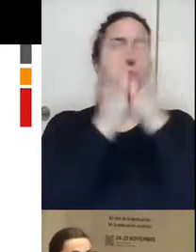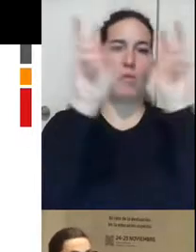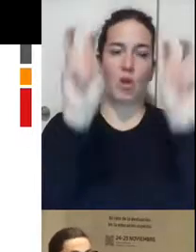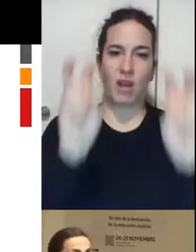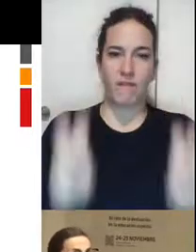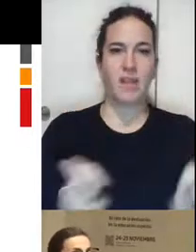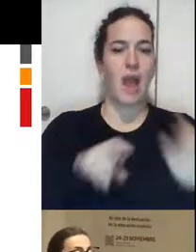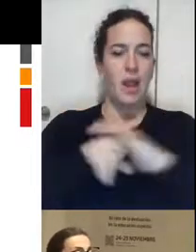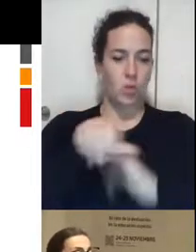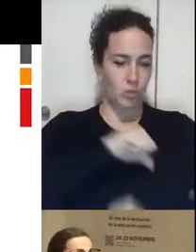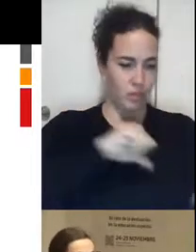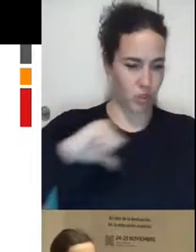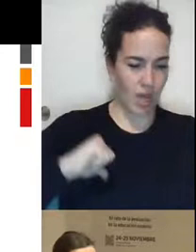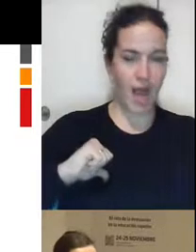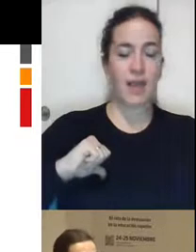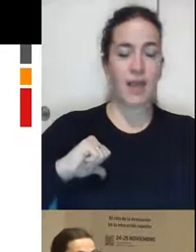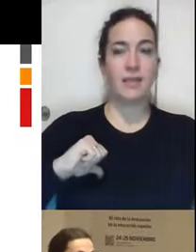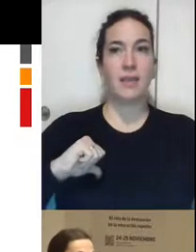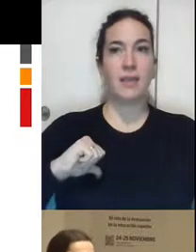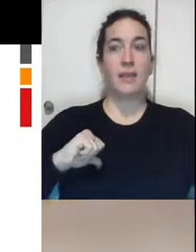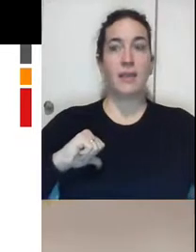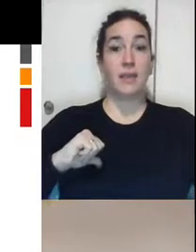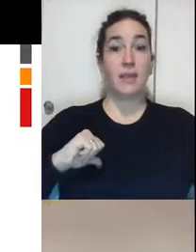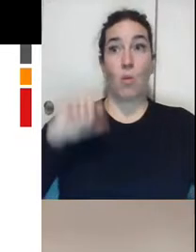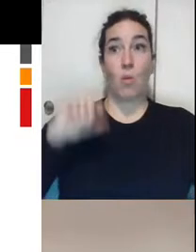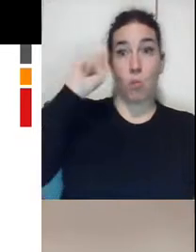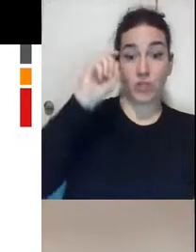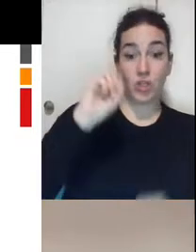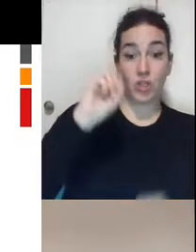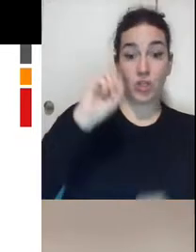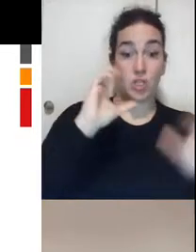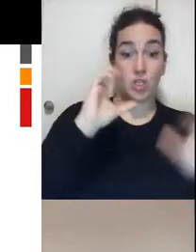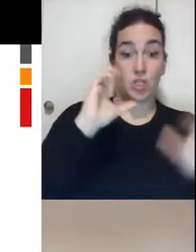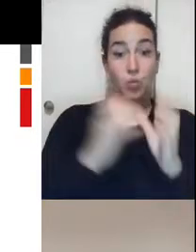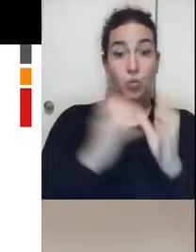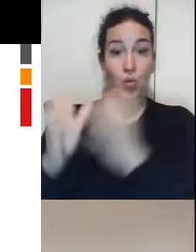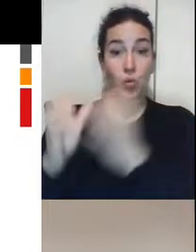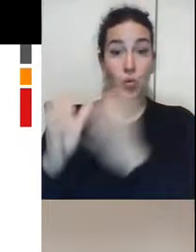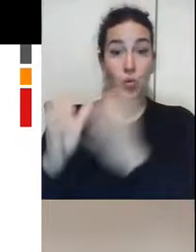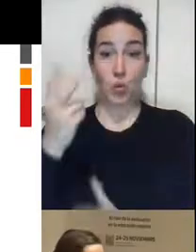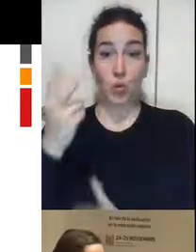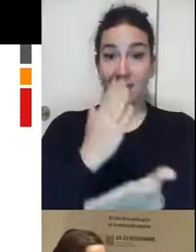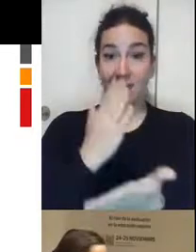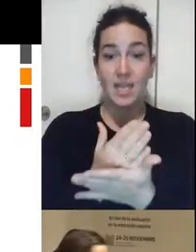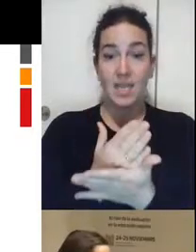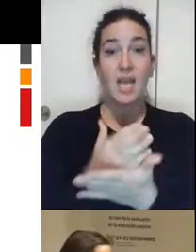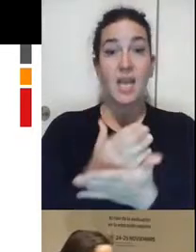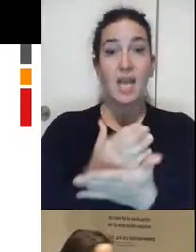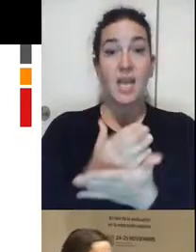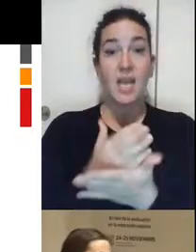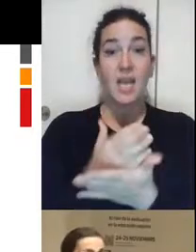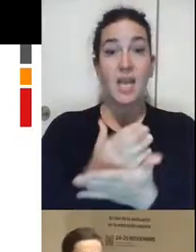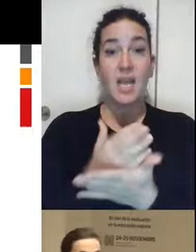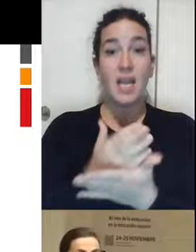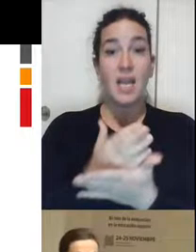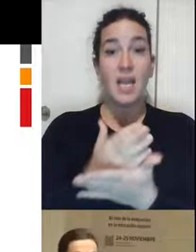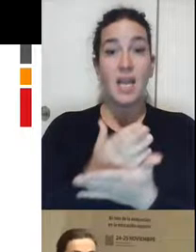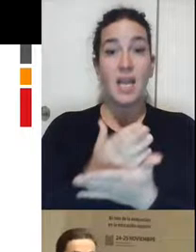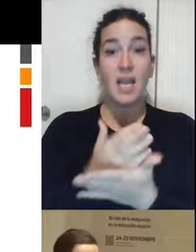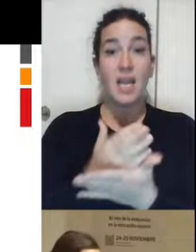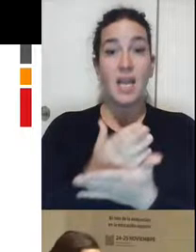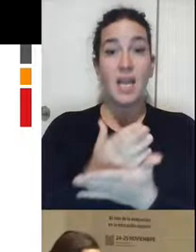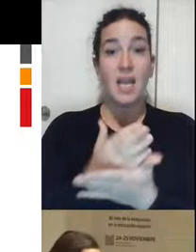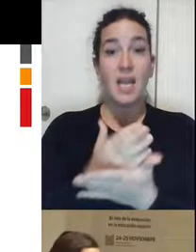recursos personales, ¿no?, en las profesoras y los dos grupos clase, los recursos tecnológicos, como se ve en esta diapositiva, tuvieron una